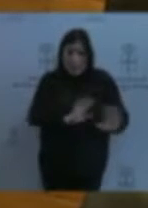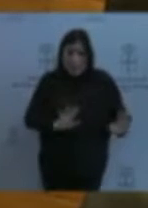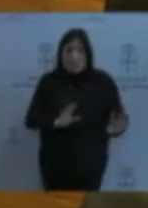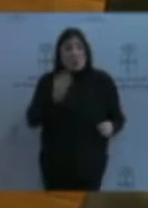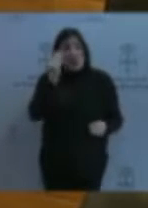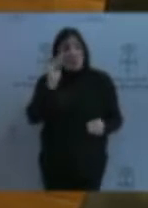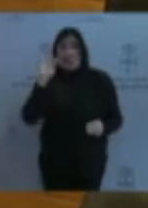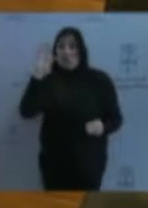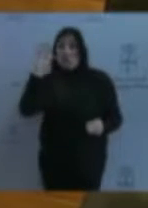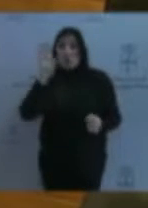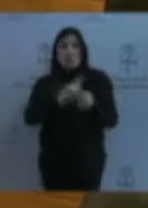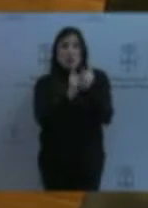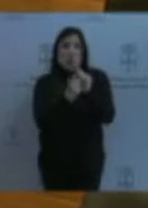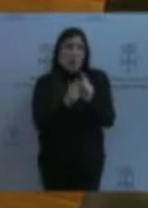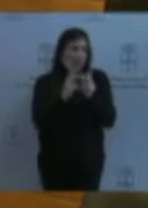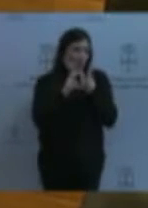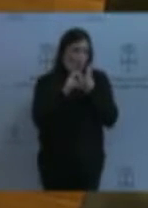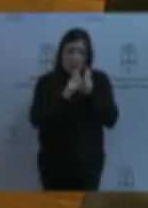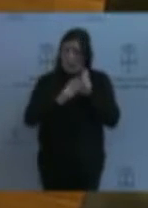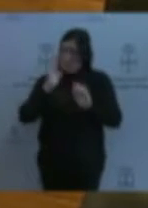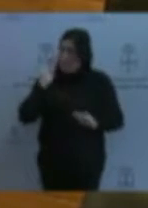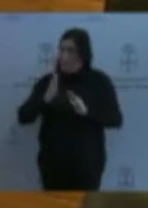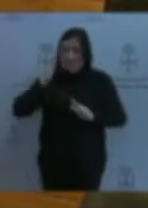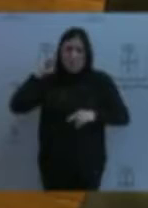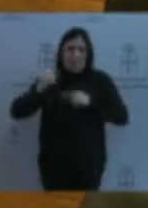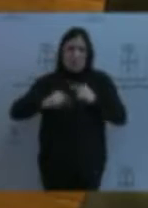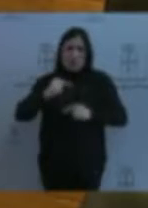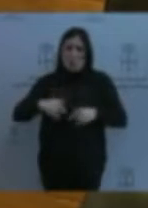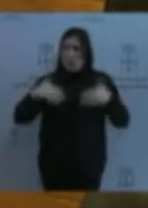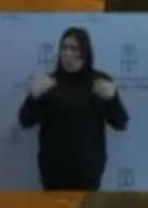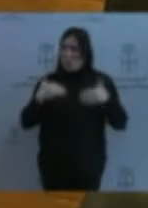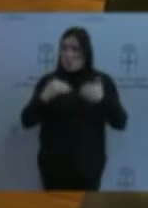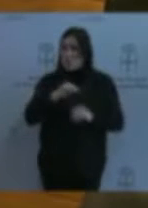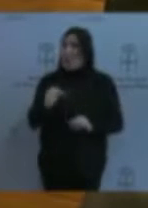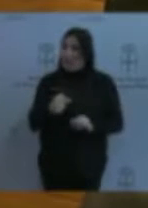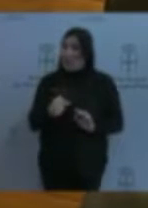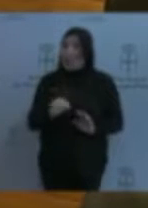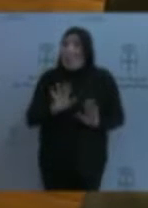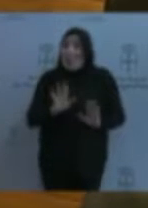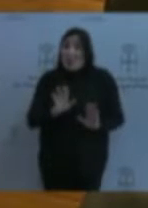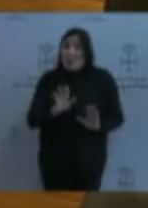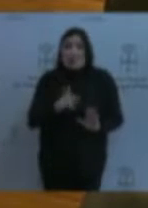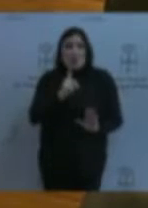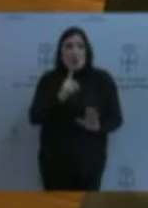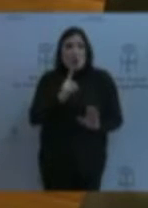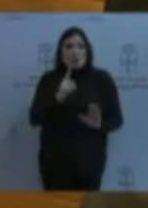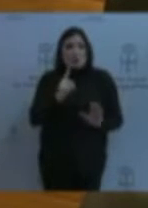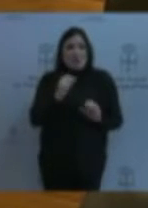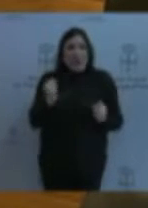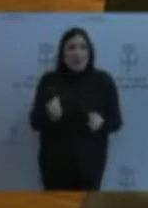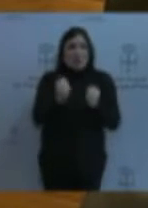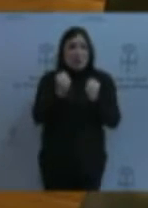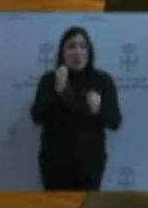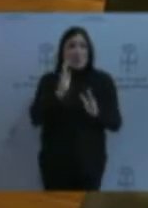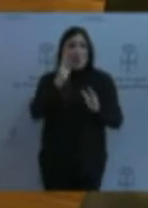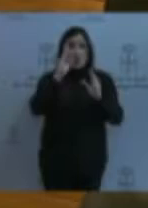sus consecuencias, pero no podemos únicamente actuar en reparación de daños. También se debe proponer políticas preventivas